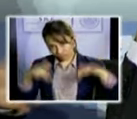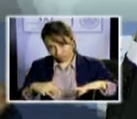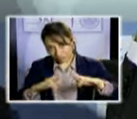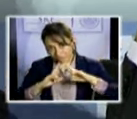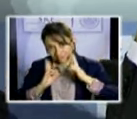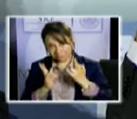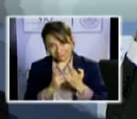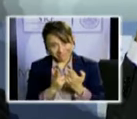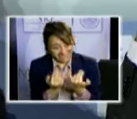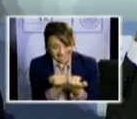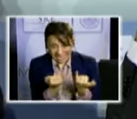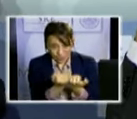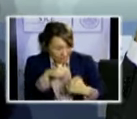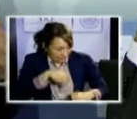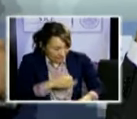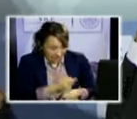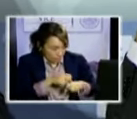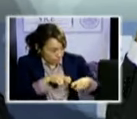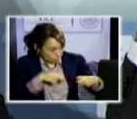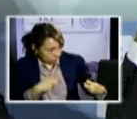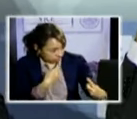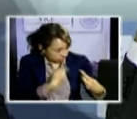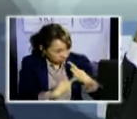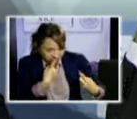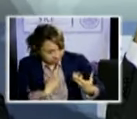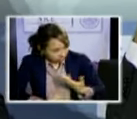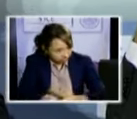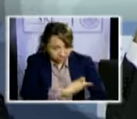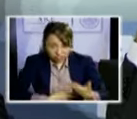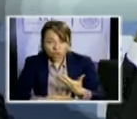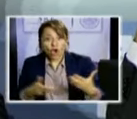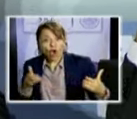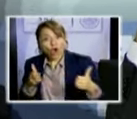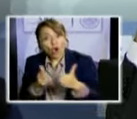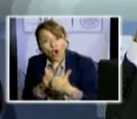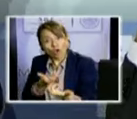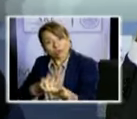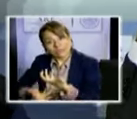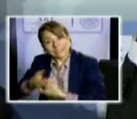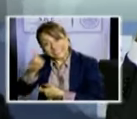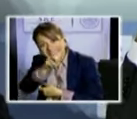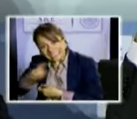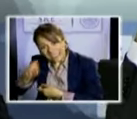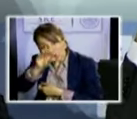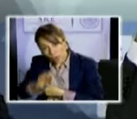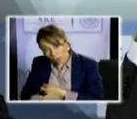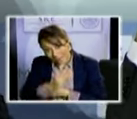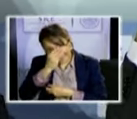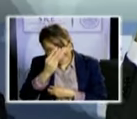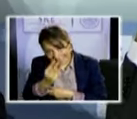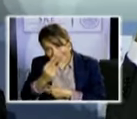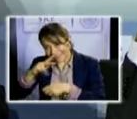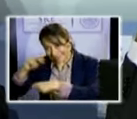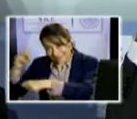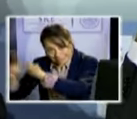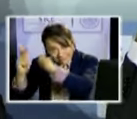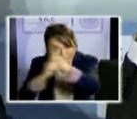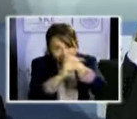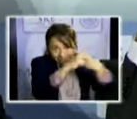entre nosotros y la pudiéramos tener entre 193 estados, y surgen experiencias de esos 193